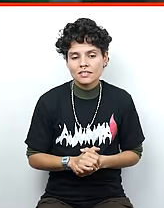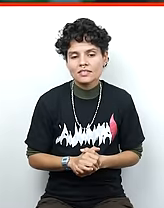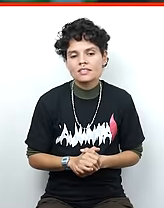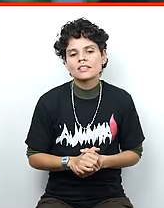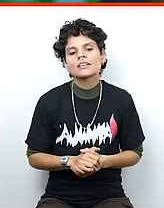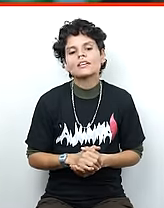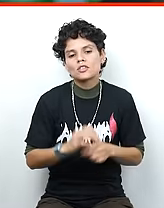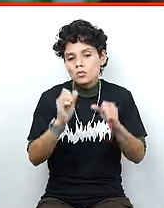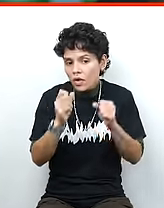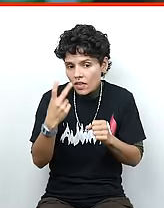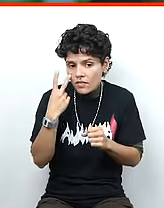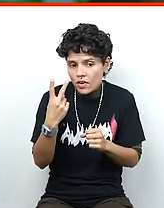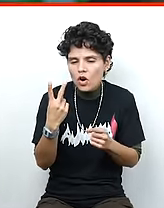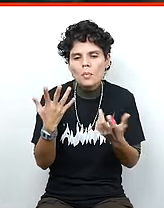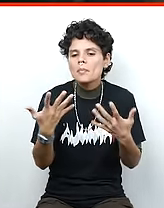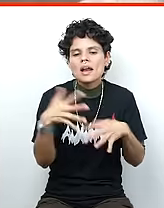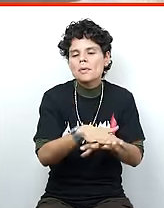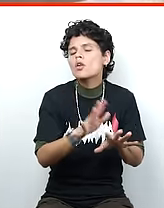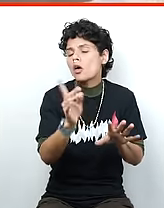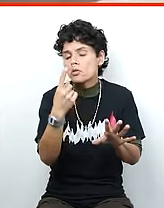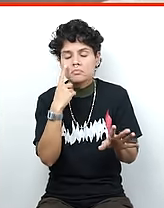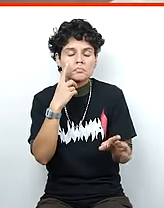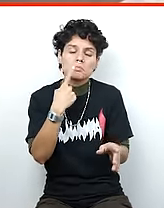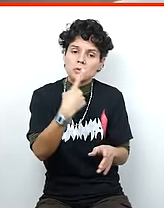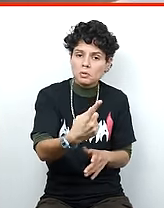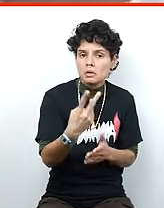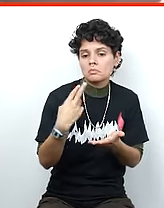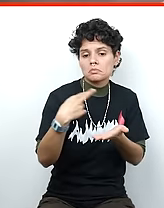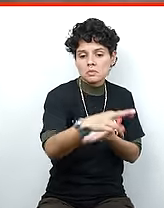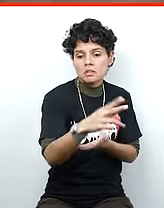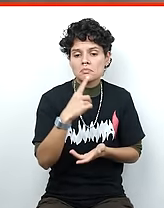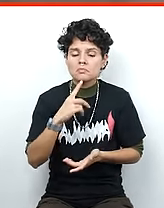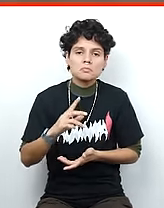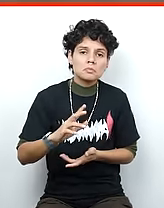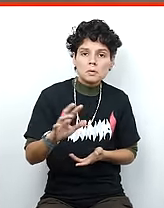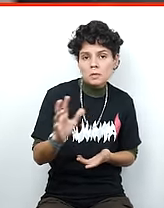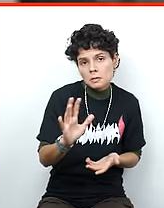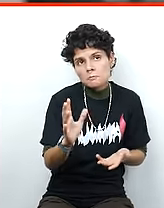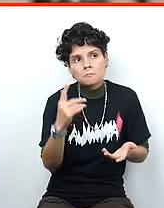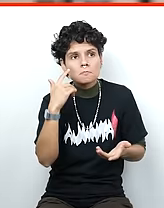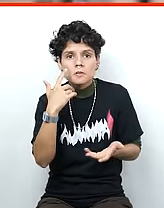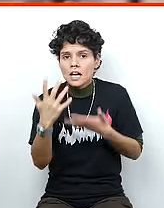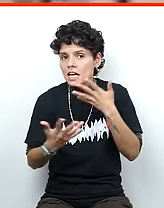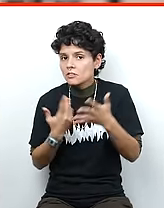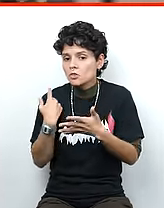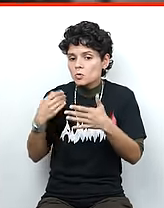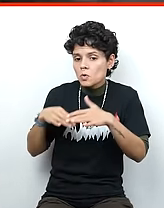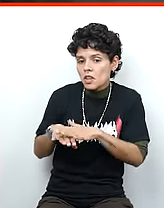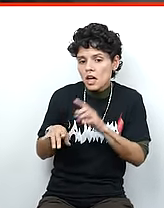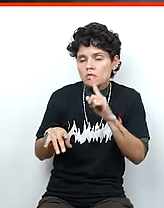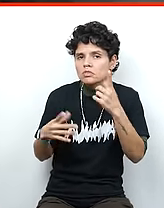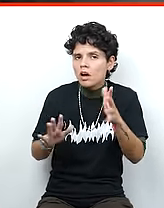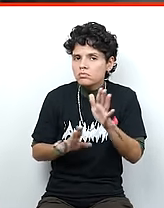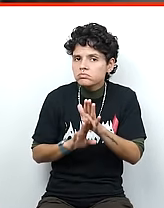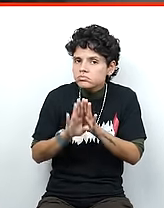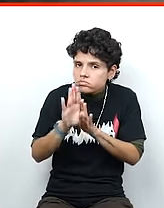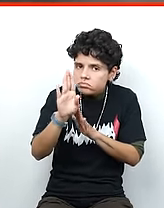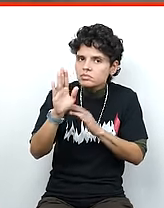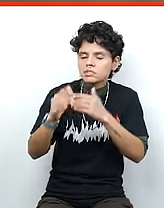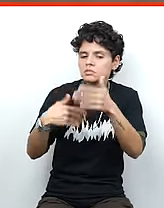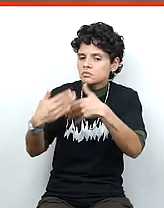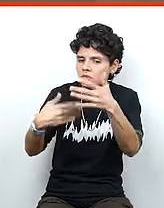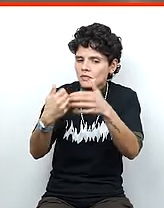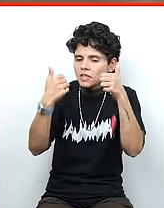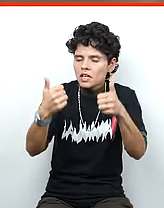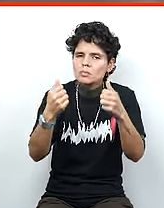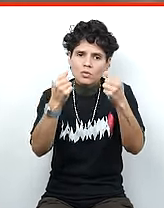No, pero ¿cómo fue para el remix? No, pues le mandé su DM y le dije, ¿qué pasa, hermano? Tengo este tema, se ha pegado, mira,